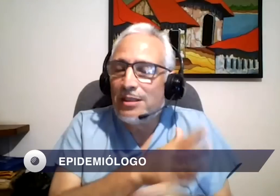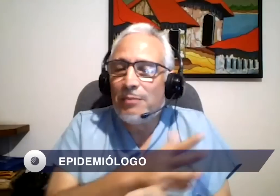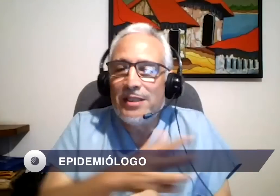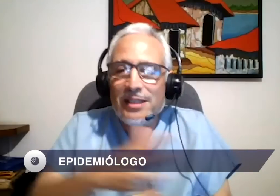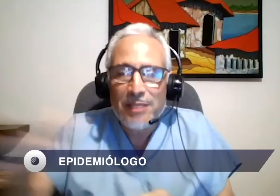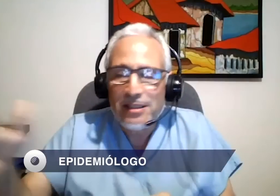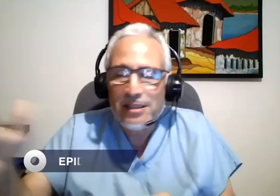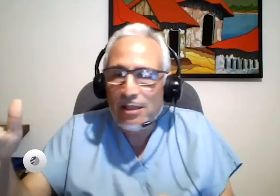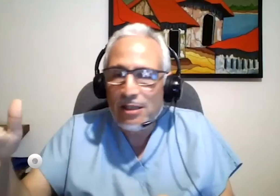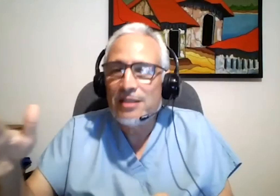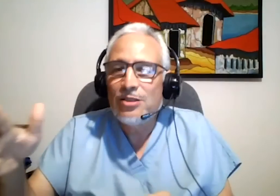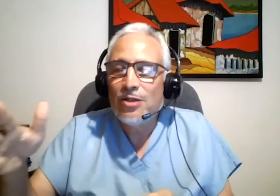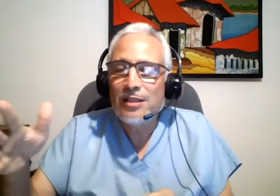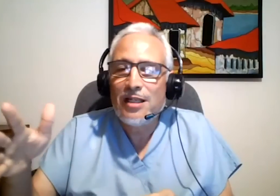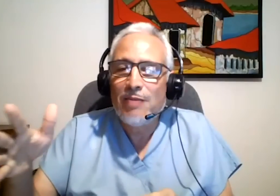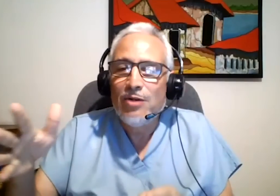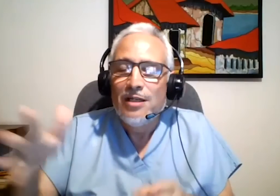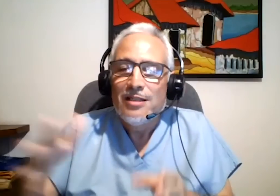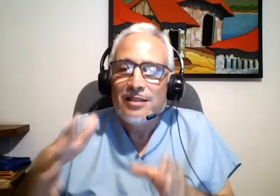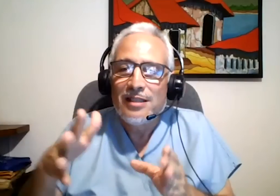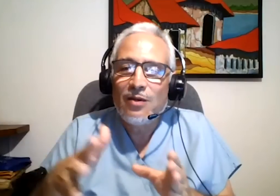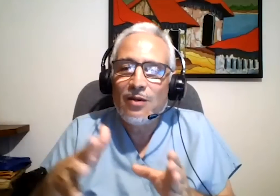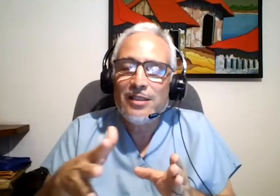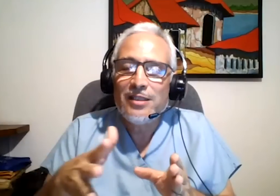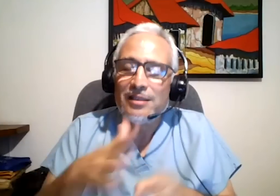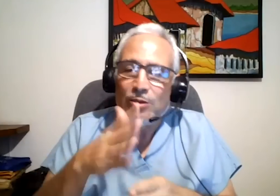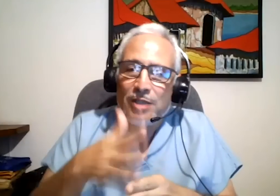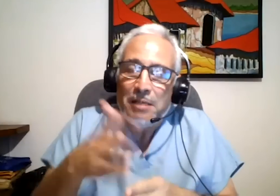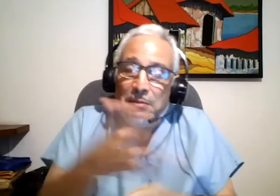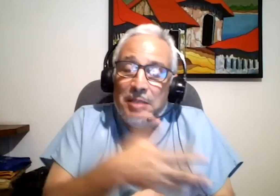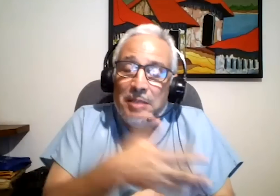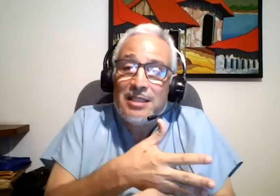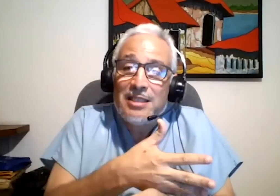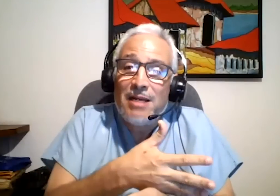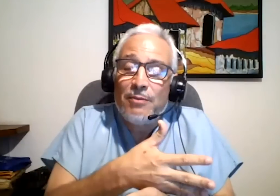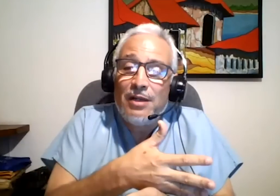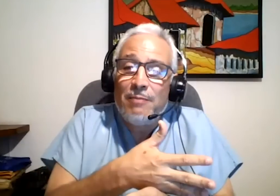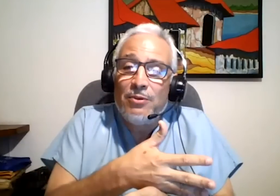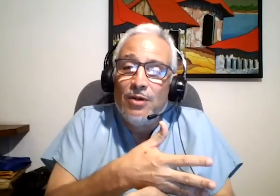porque independientemente de los fallecidos que tenemos, si te das cuenta, o sea,